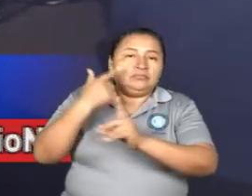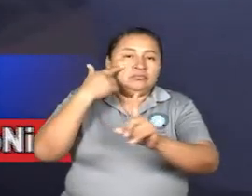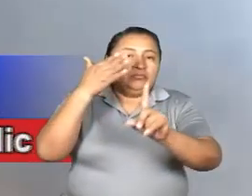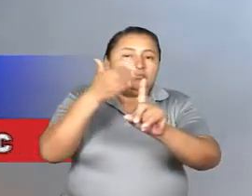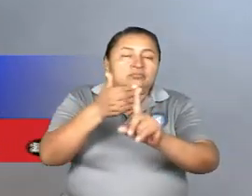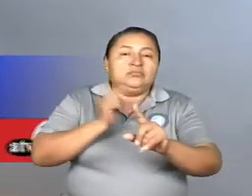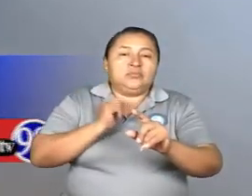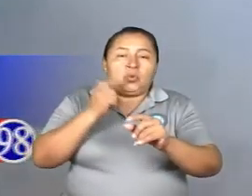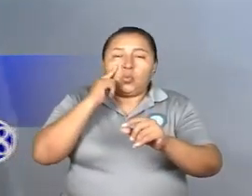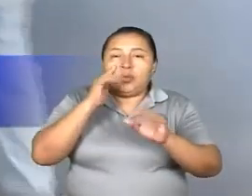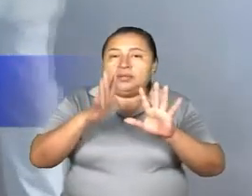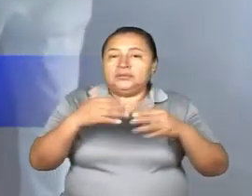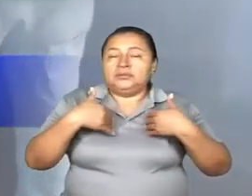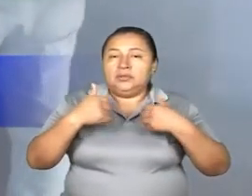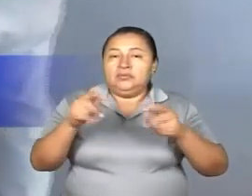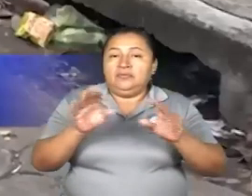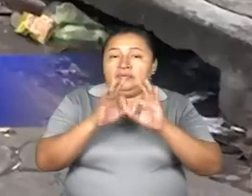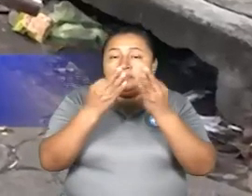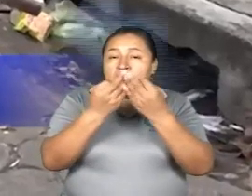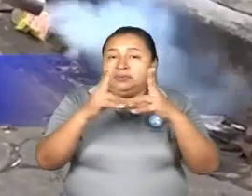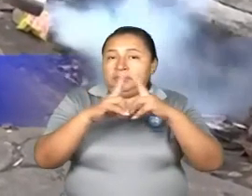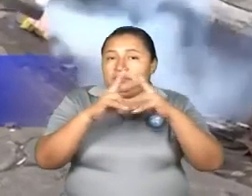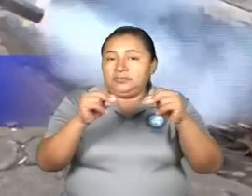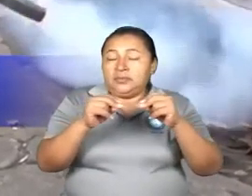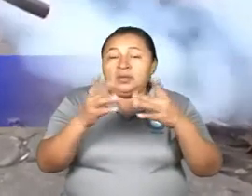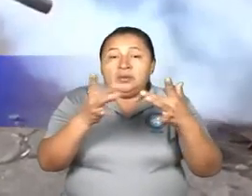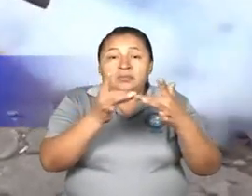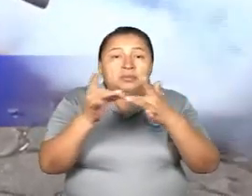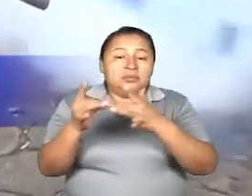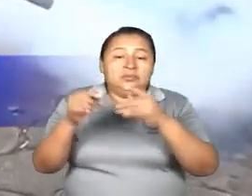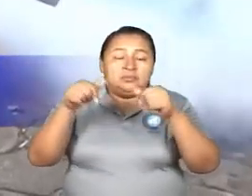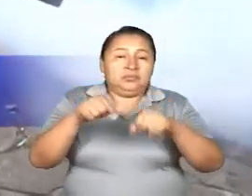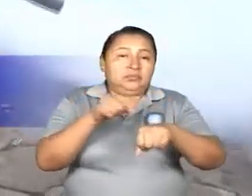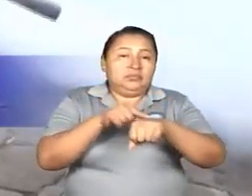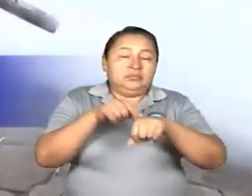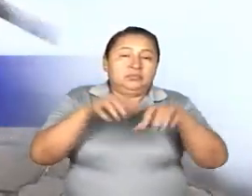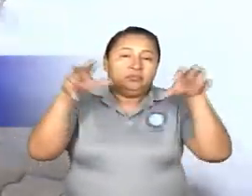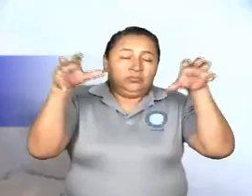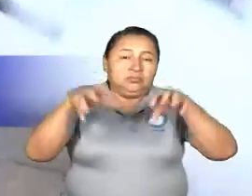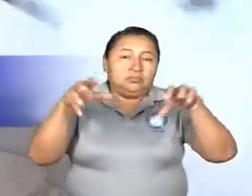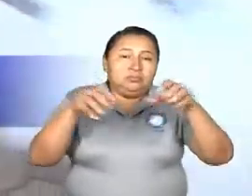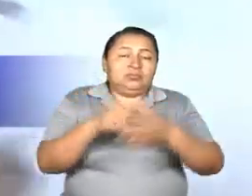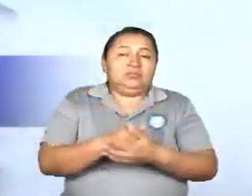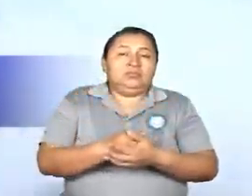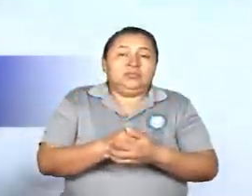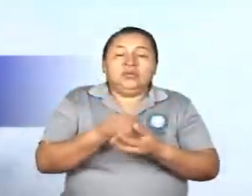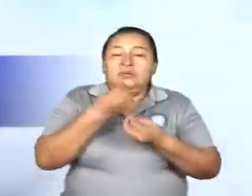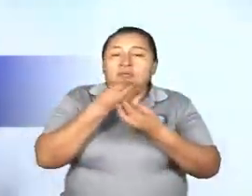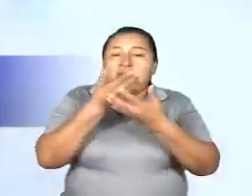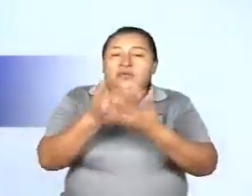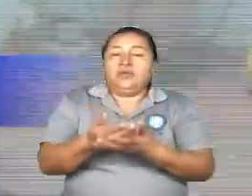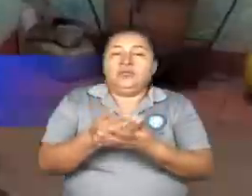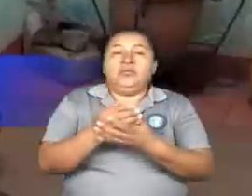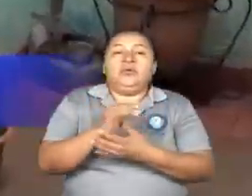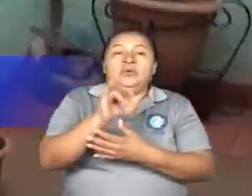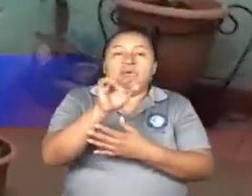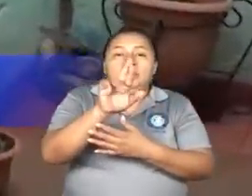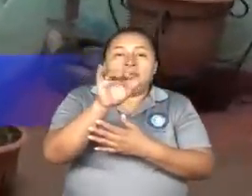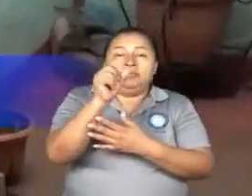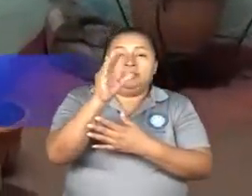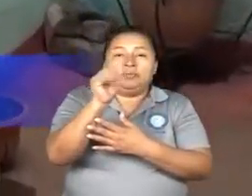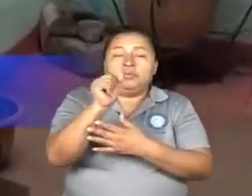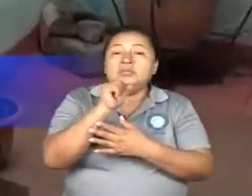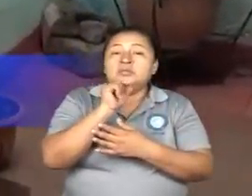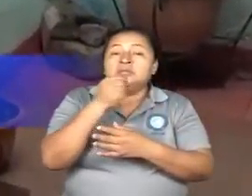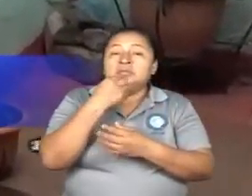la salud de las familias nicaragüenses, sobre todo en esta temporada de lluvias. Para el canal parlamentario, con